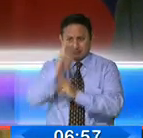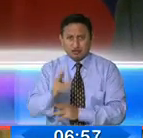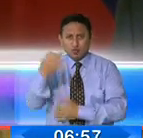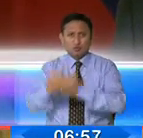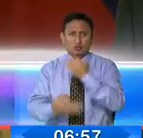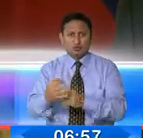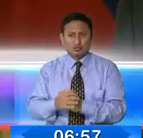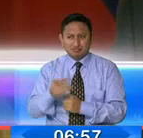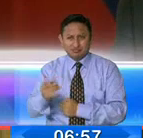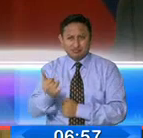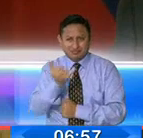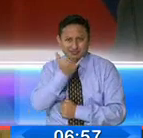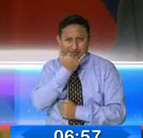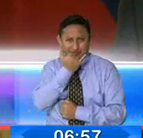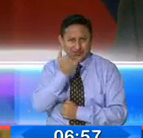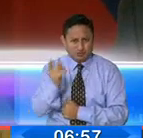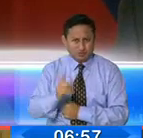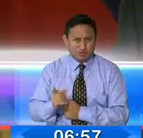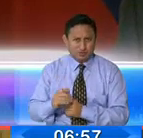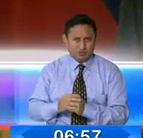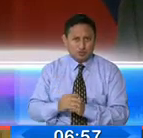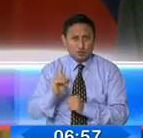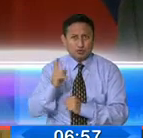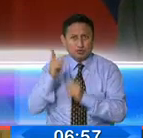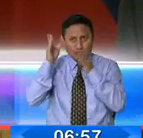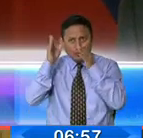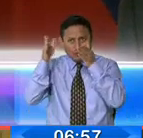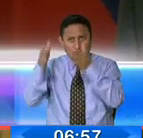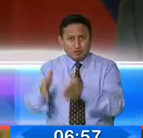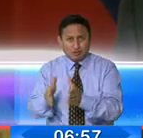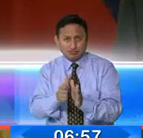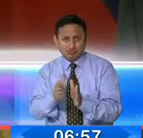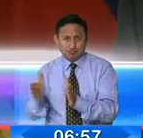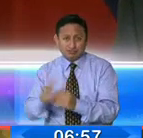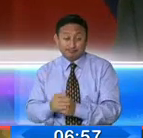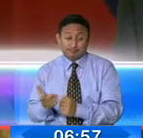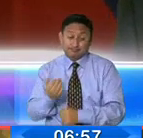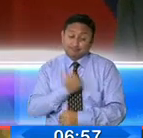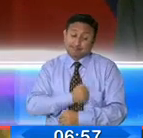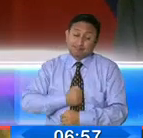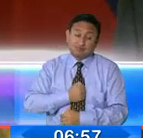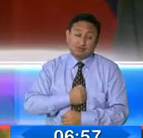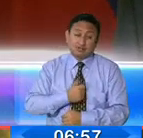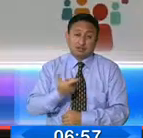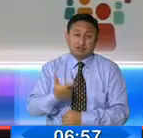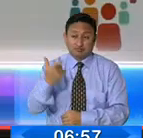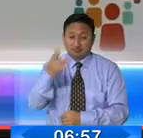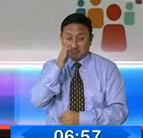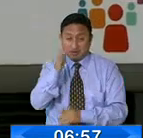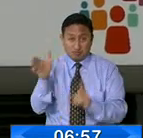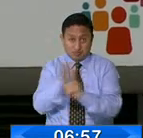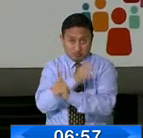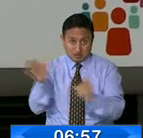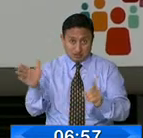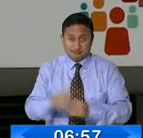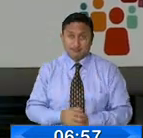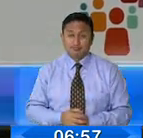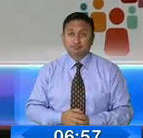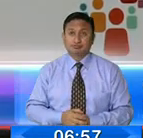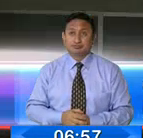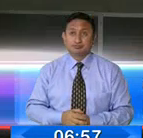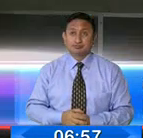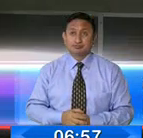Es totalmente incongruente, está direccionado, parcializado y lamentablemente es una burla. Y no solo eso, expresó